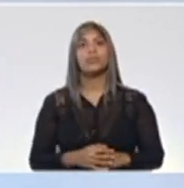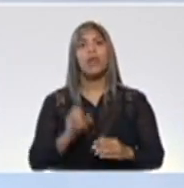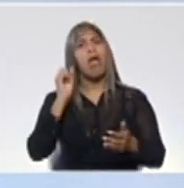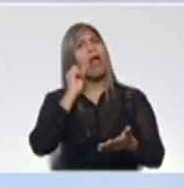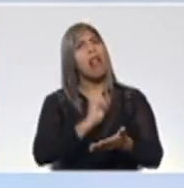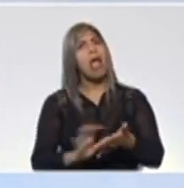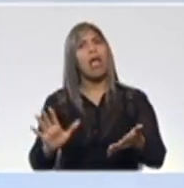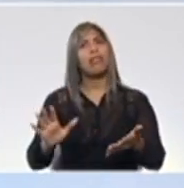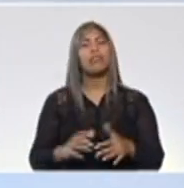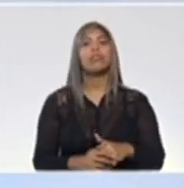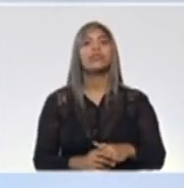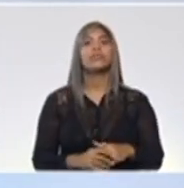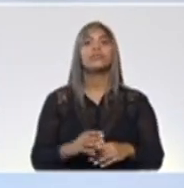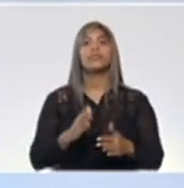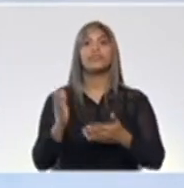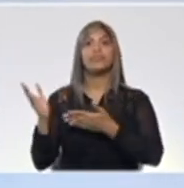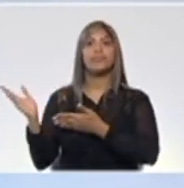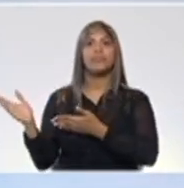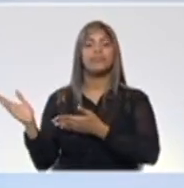manera gratuita desde